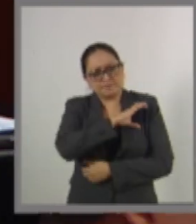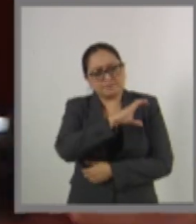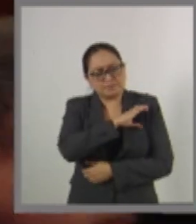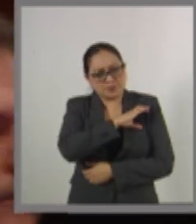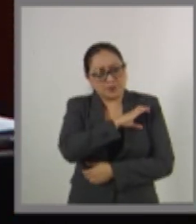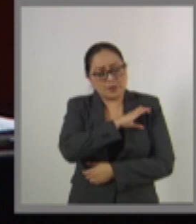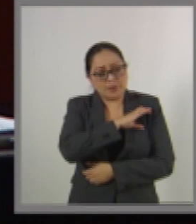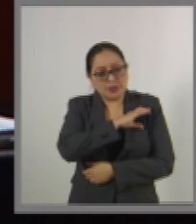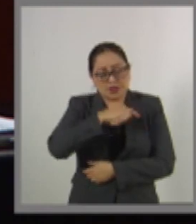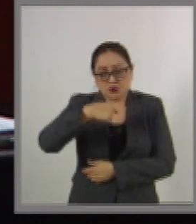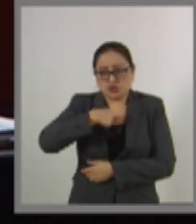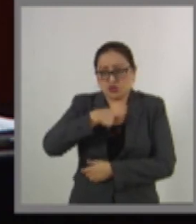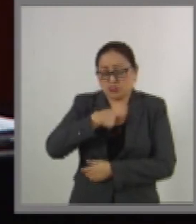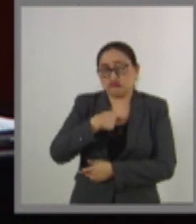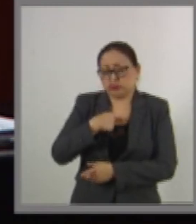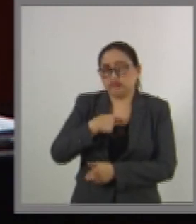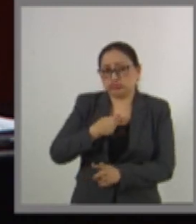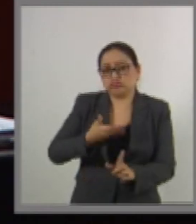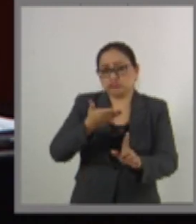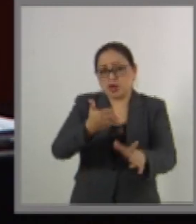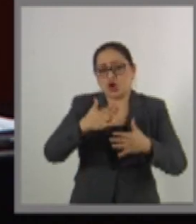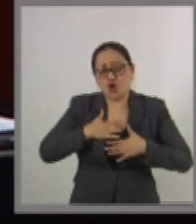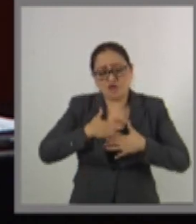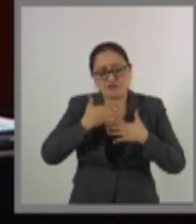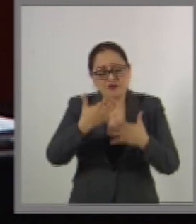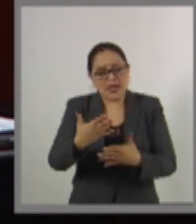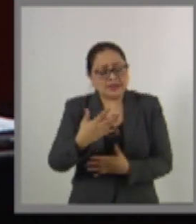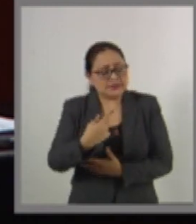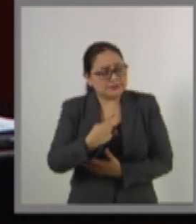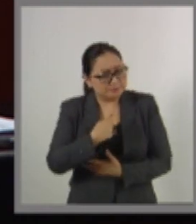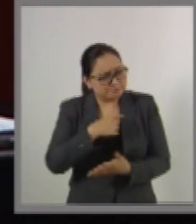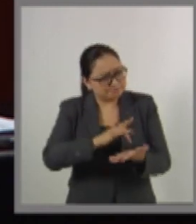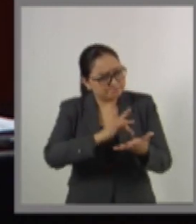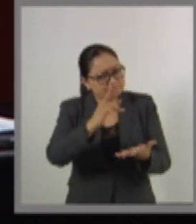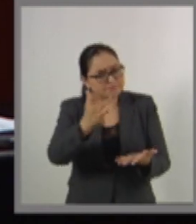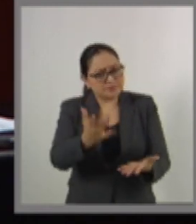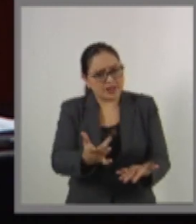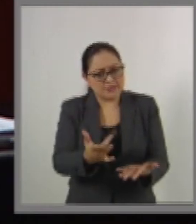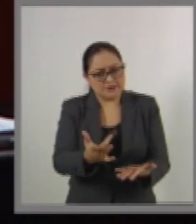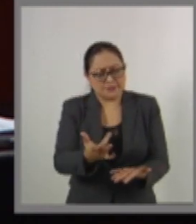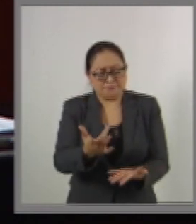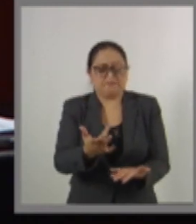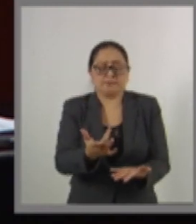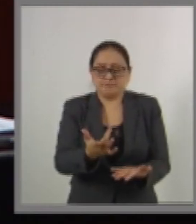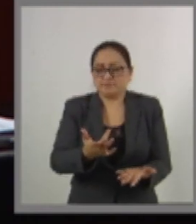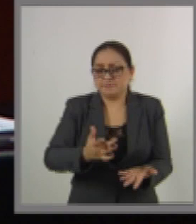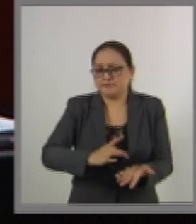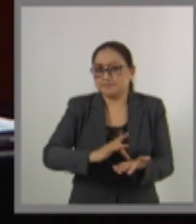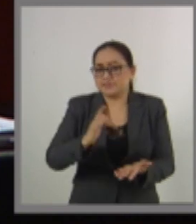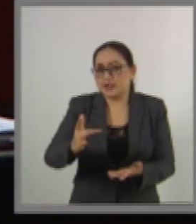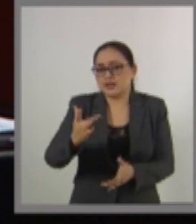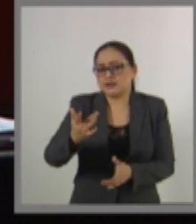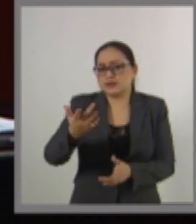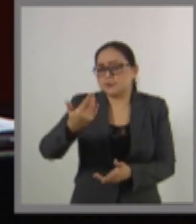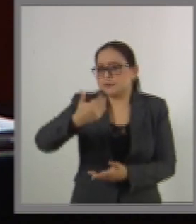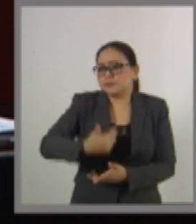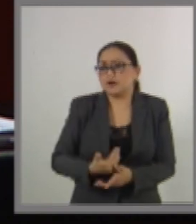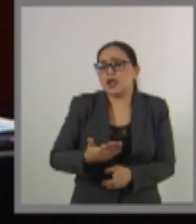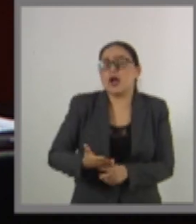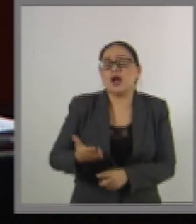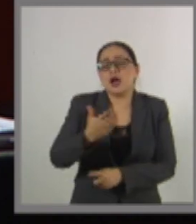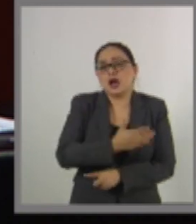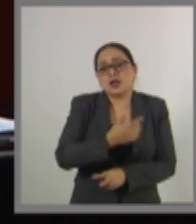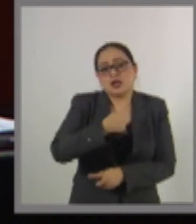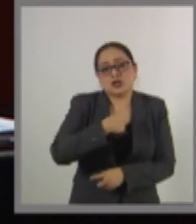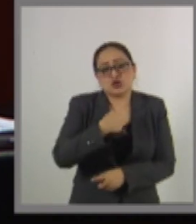lo particular le agradezco la confianza que tuvo y la deferencia que tuvo para con mi persona, para que en el tiempo